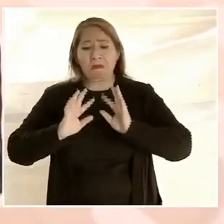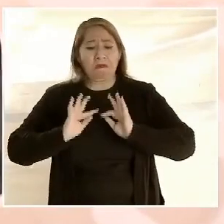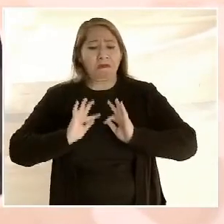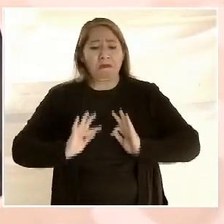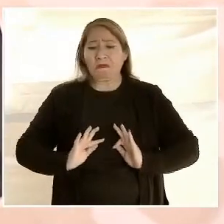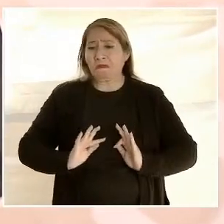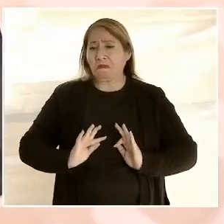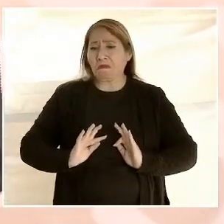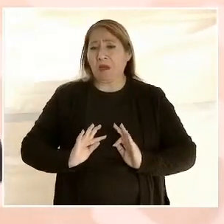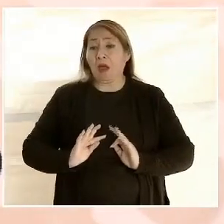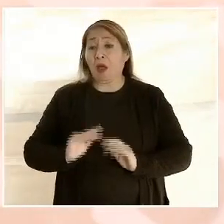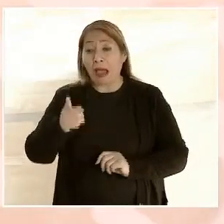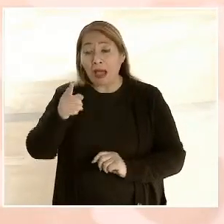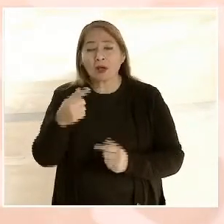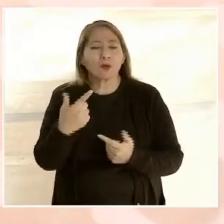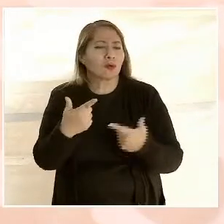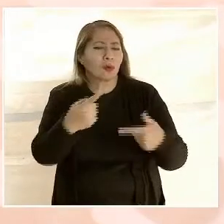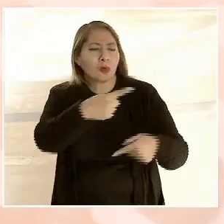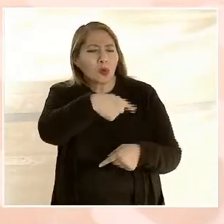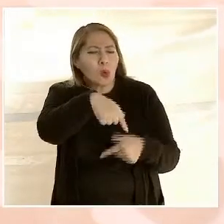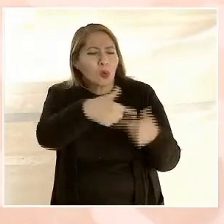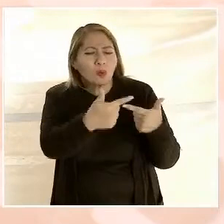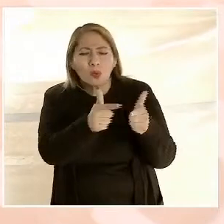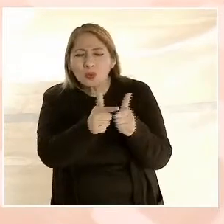Con las Fuerzas Armadas